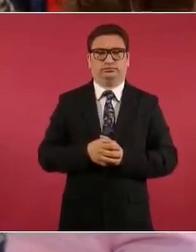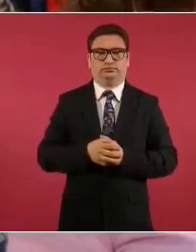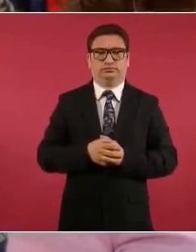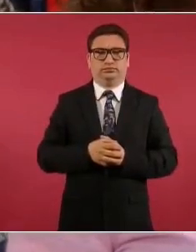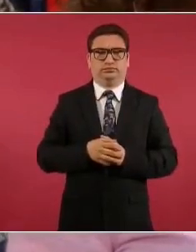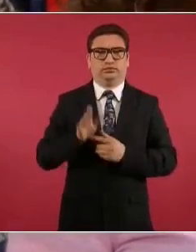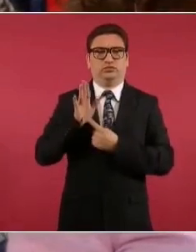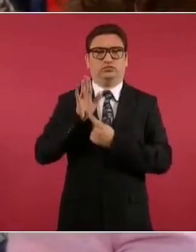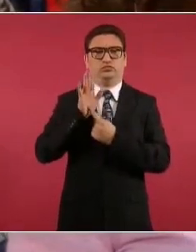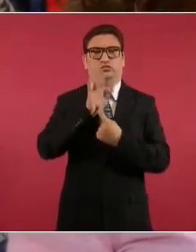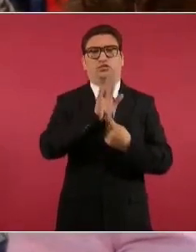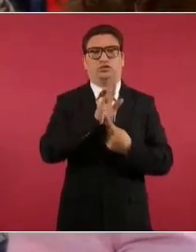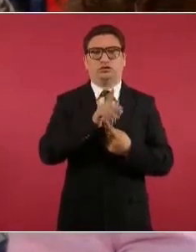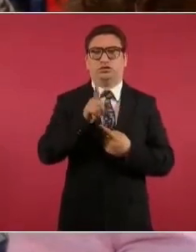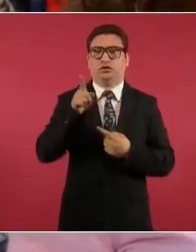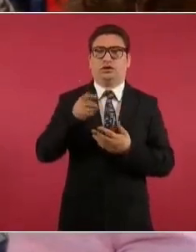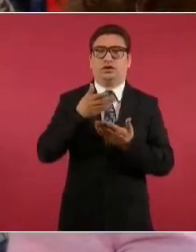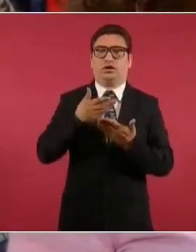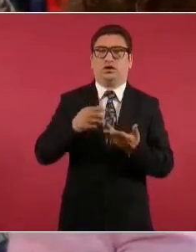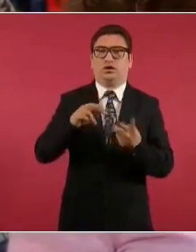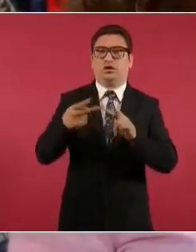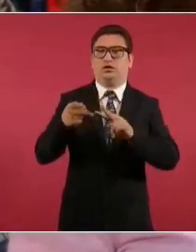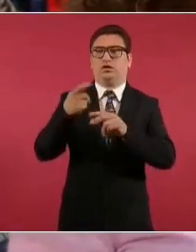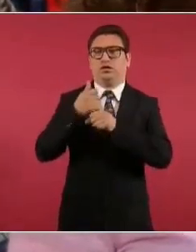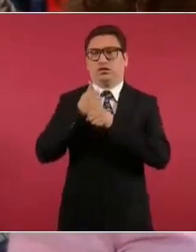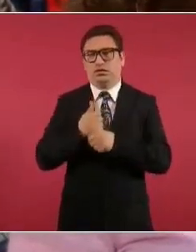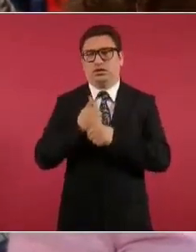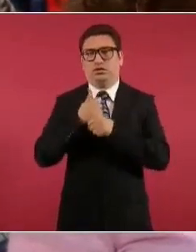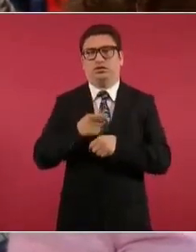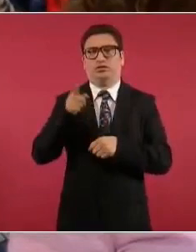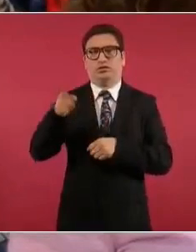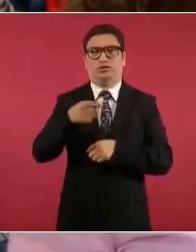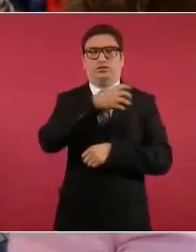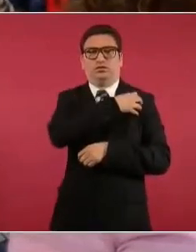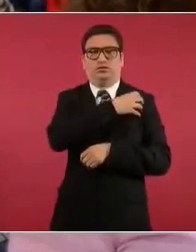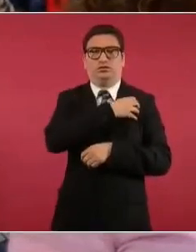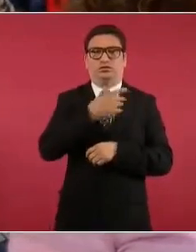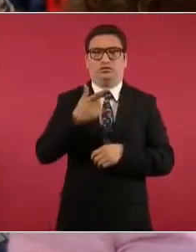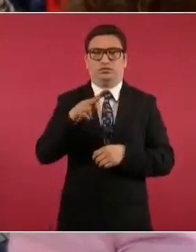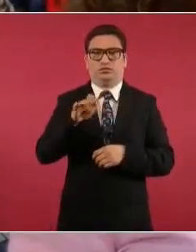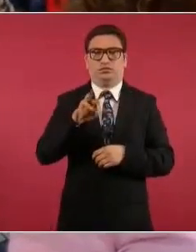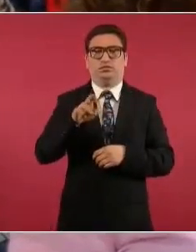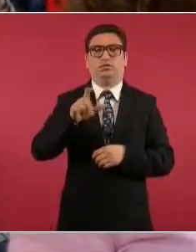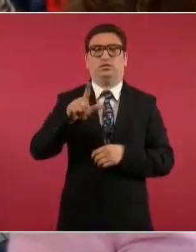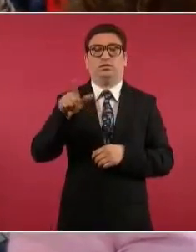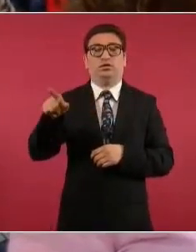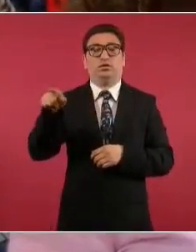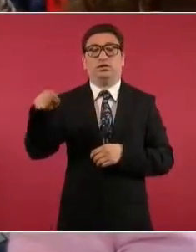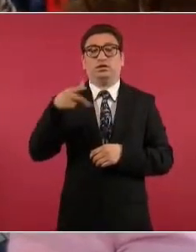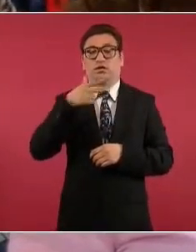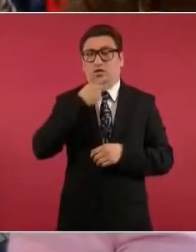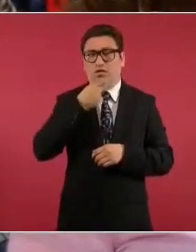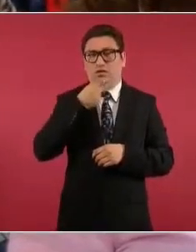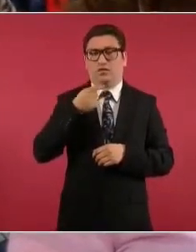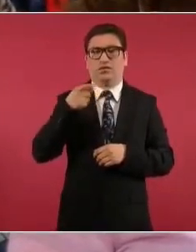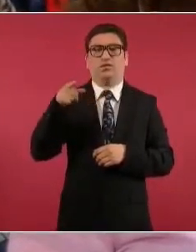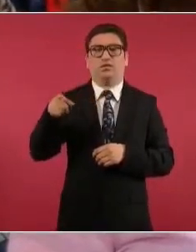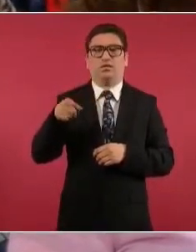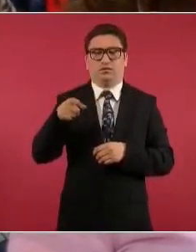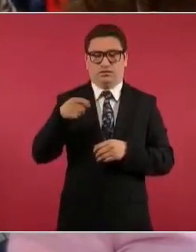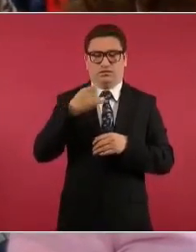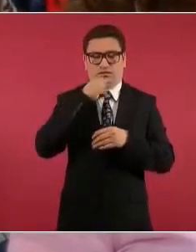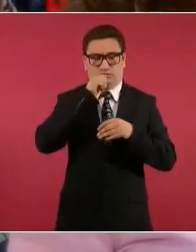termina victimizando ahora a este general, y hay una campaña intensa. Se permitió